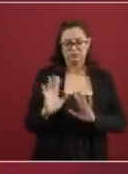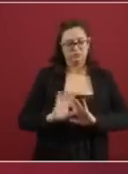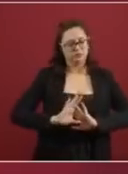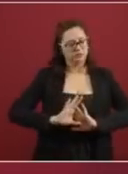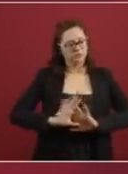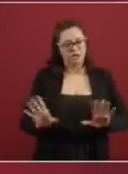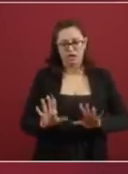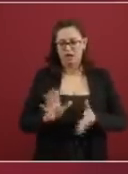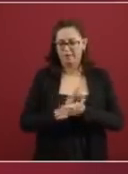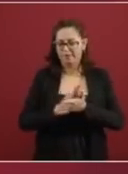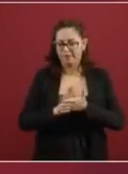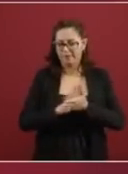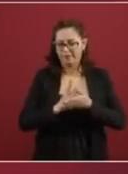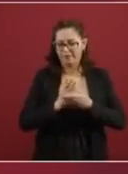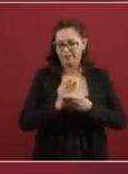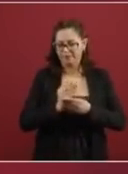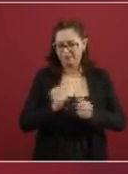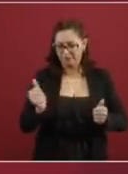Los